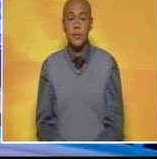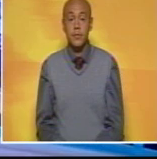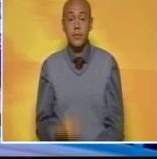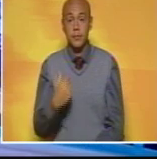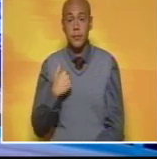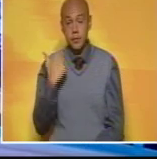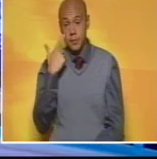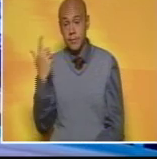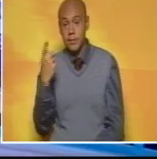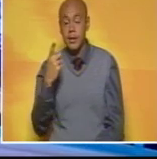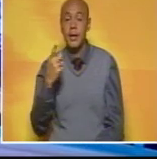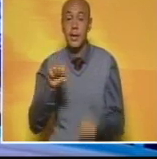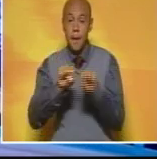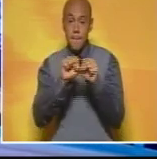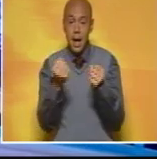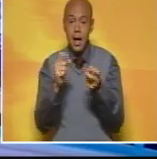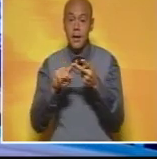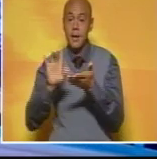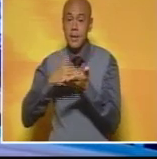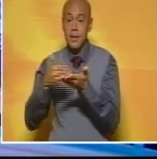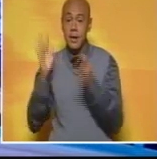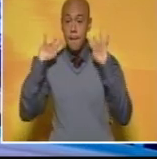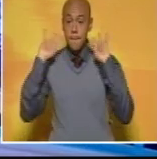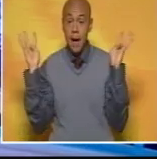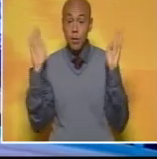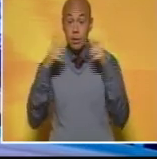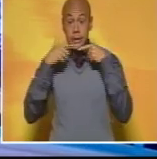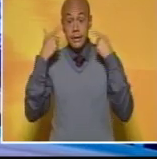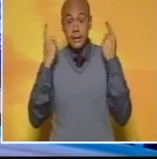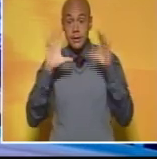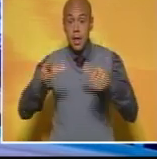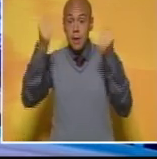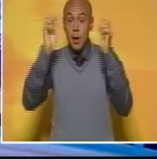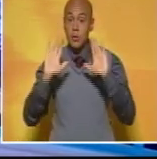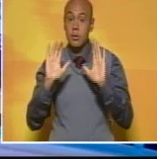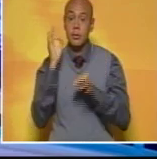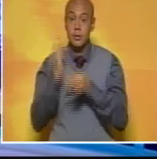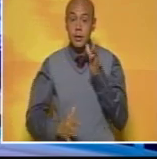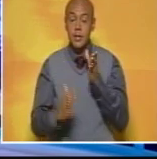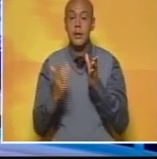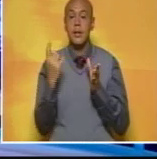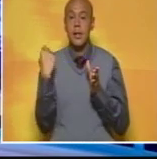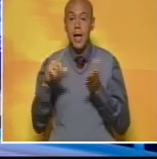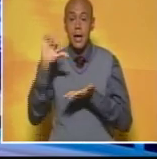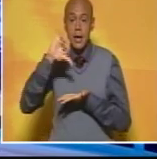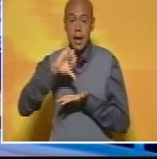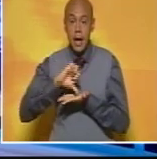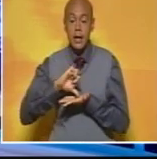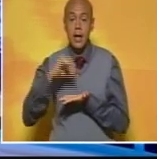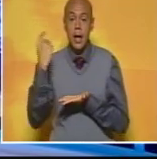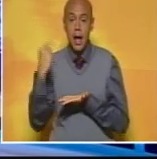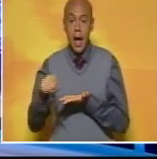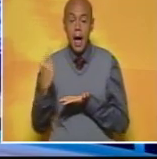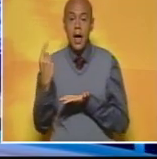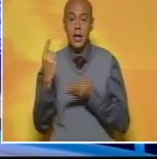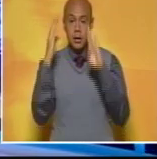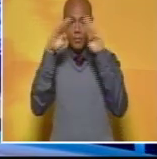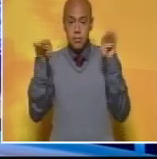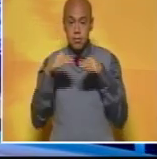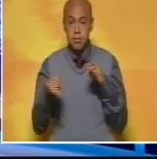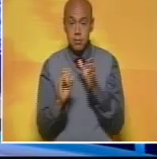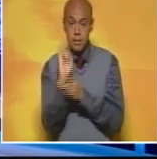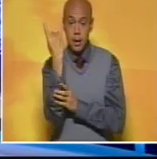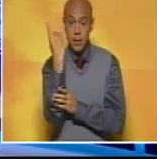Bueno, Pan y Mantequilla deben estar felices. Deben estar contentos con esa noticia. Irán produce la mayor parte del azafrán del mundo y